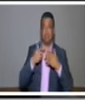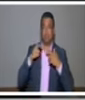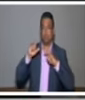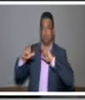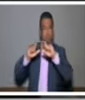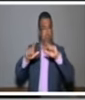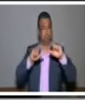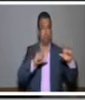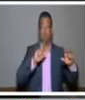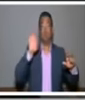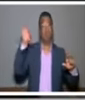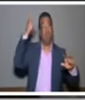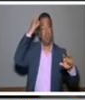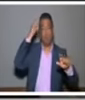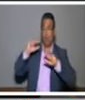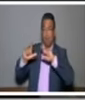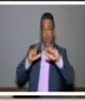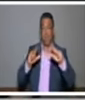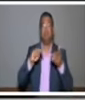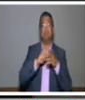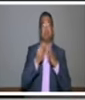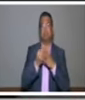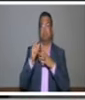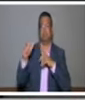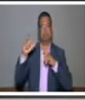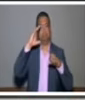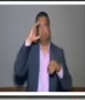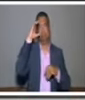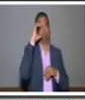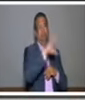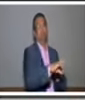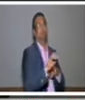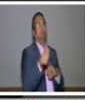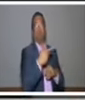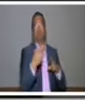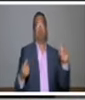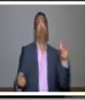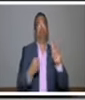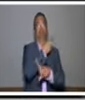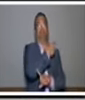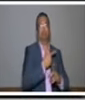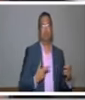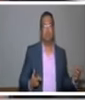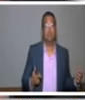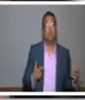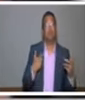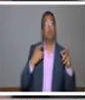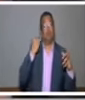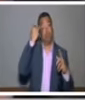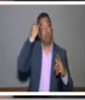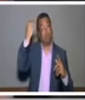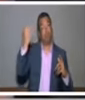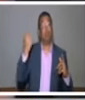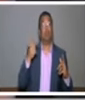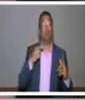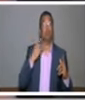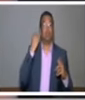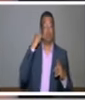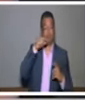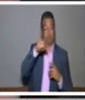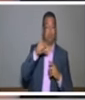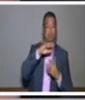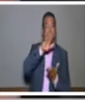fondos federales porque se utiliza para otra cosa o no se procura. Nosotros hemos propuesto una iniciativa específica, el Centro de